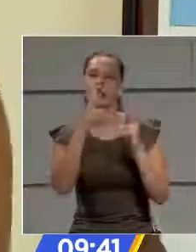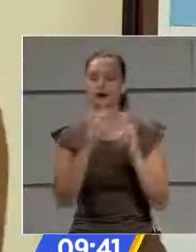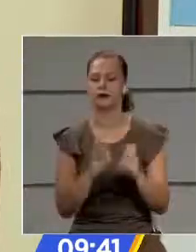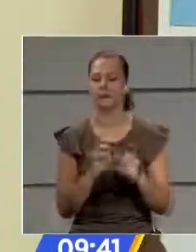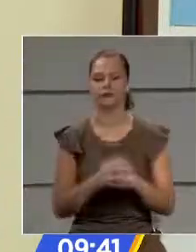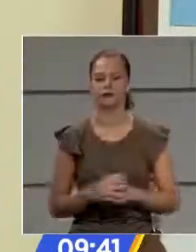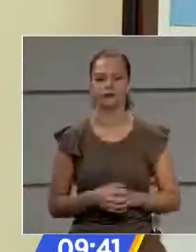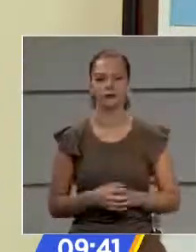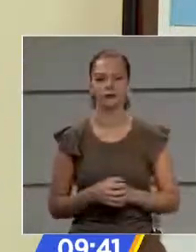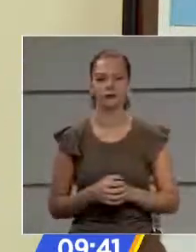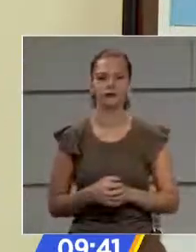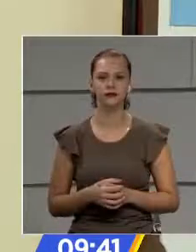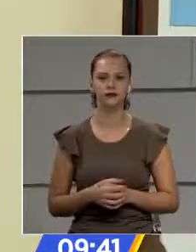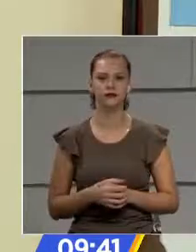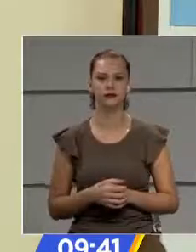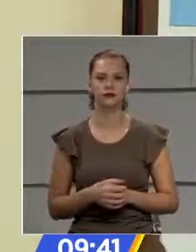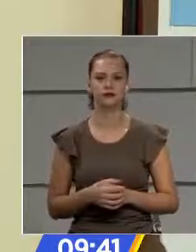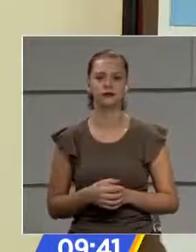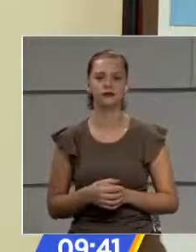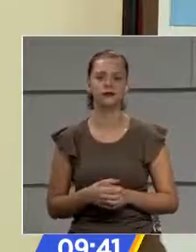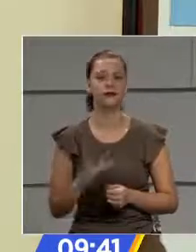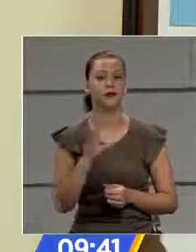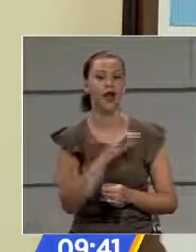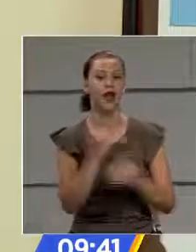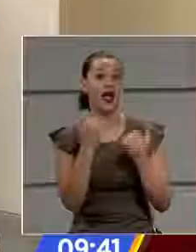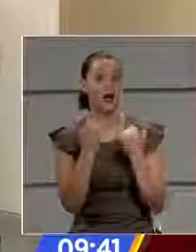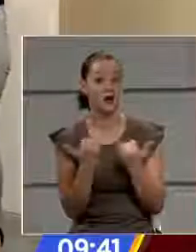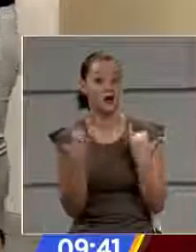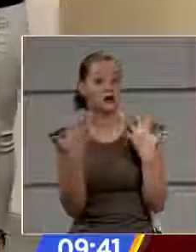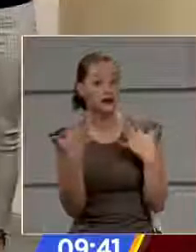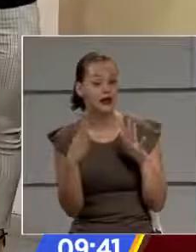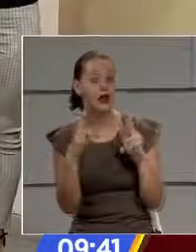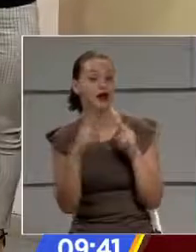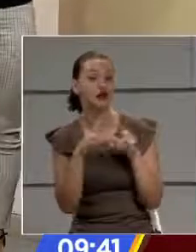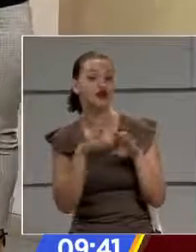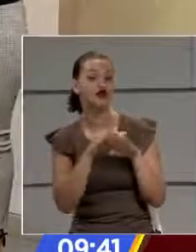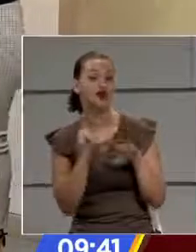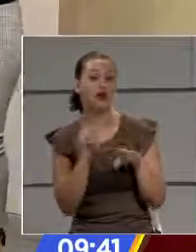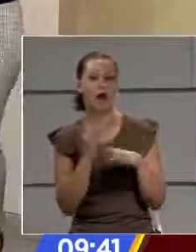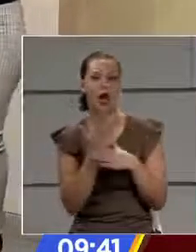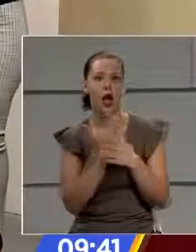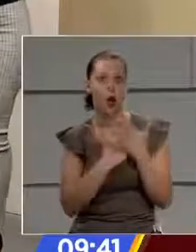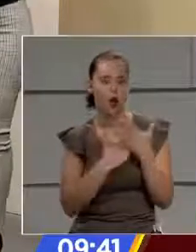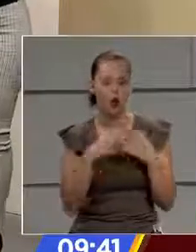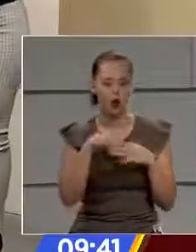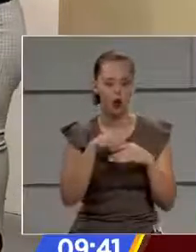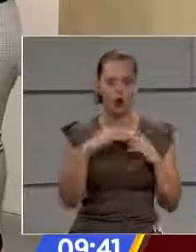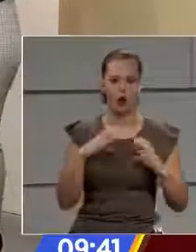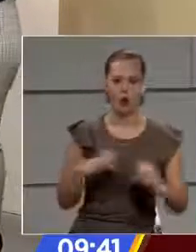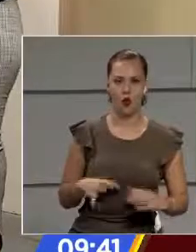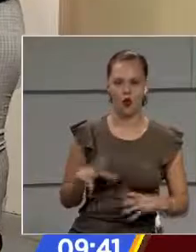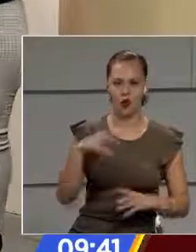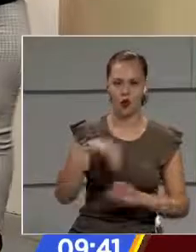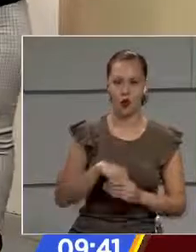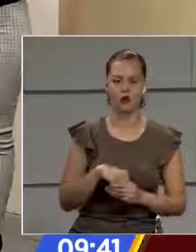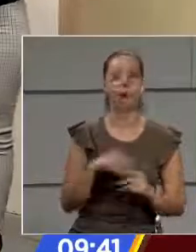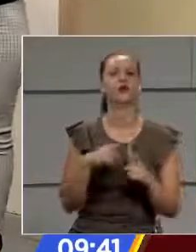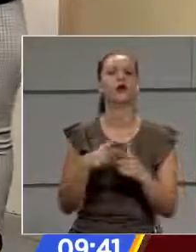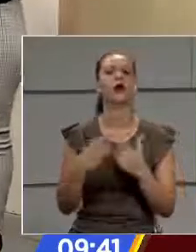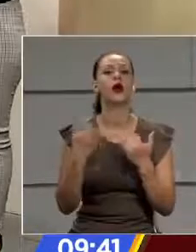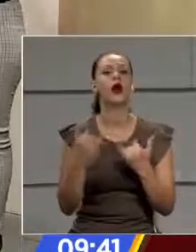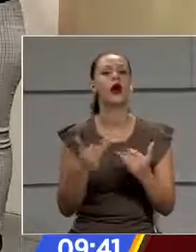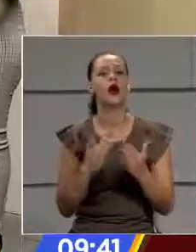puedan descargarla. Muy bien. Y ahora, ya que conocimos acerca de algunas partes de órganos internos de nuestro cuerpo, entonces